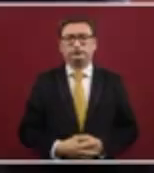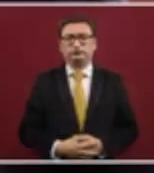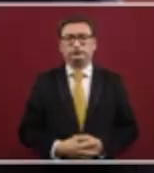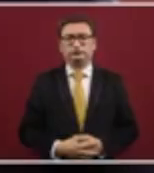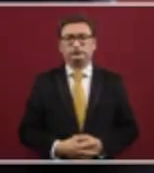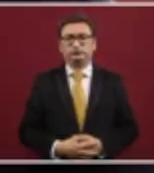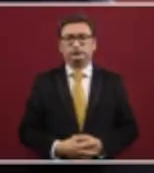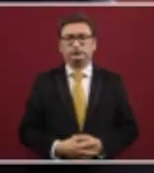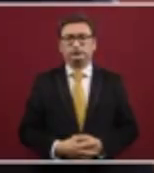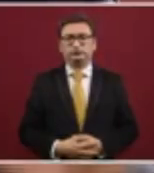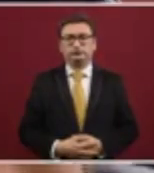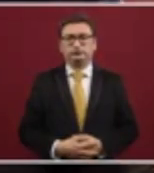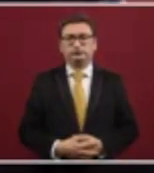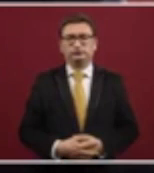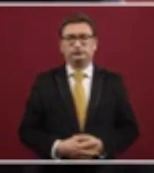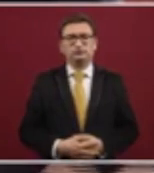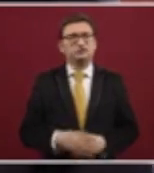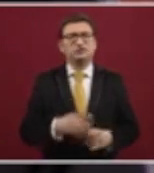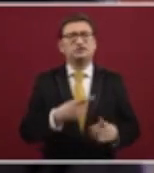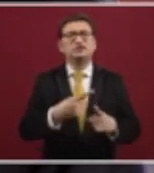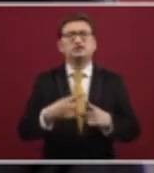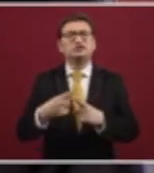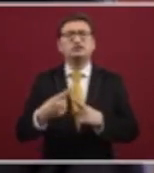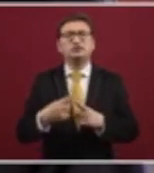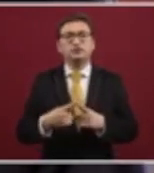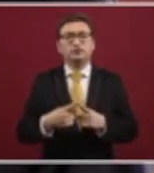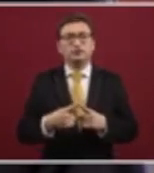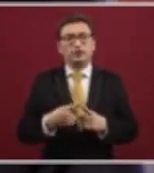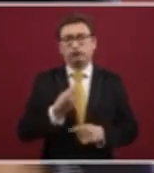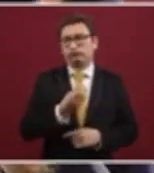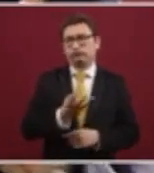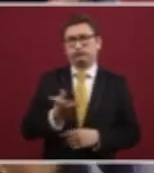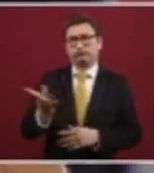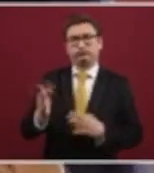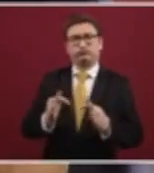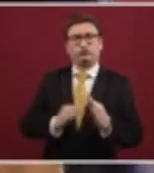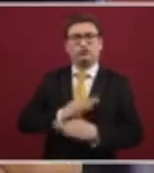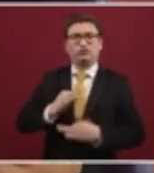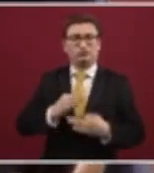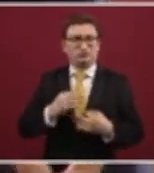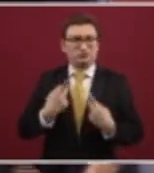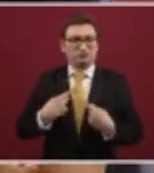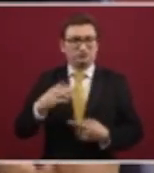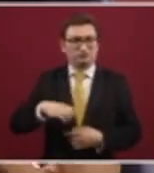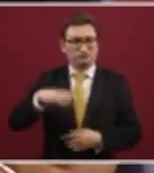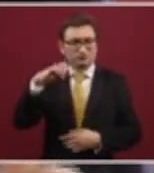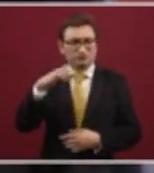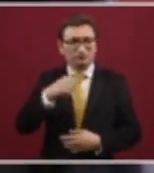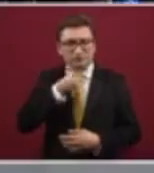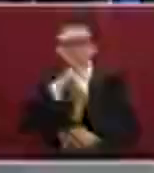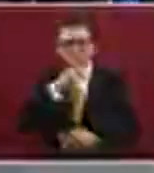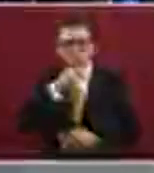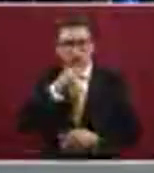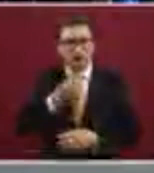Todos los adultos mayores. ¿Cuándo se había visto